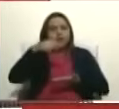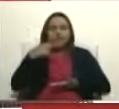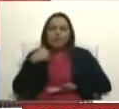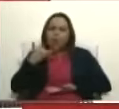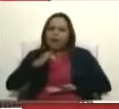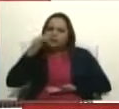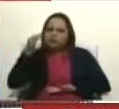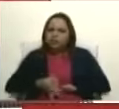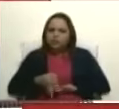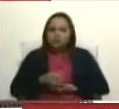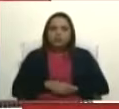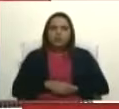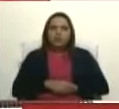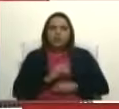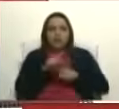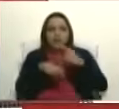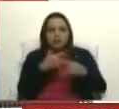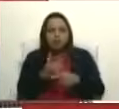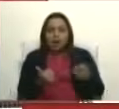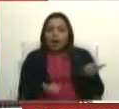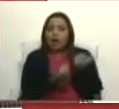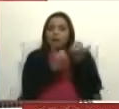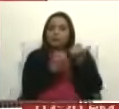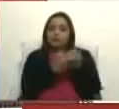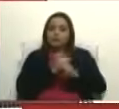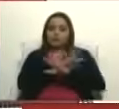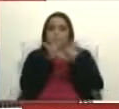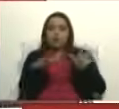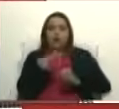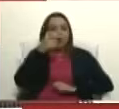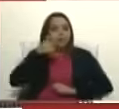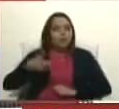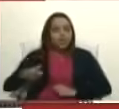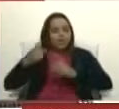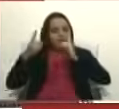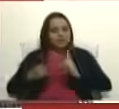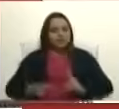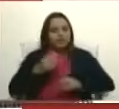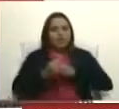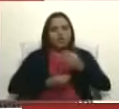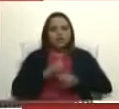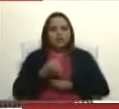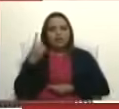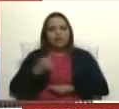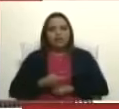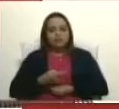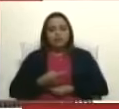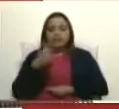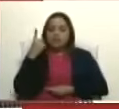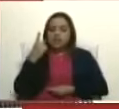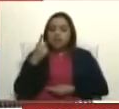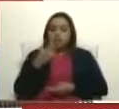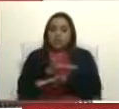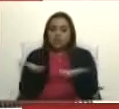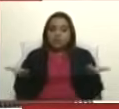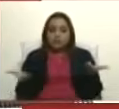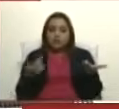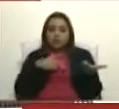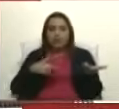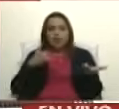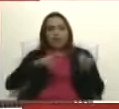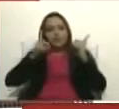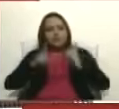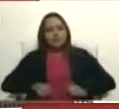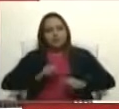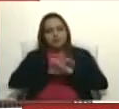que después de este apoyo contundente de nuestro pueblo y la decisión que ha tomado y el mandato que ha dado, nosotros vamos a tomar las